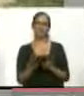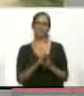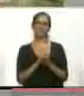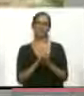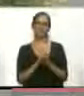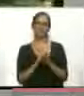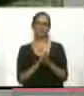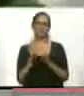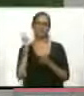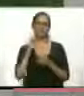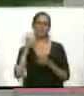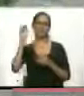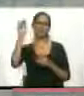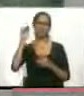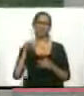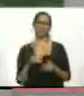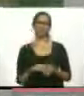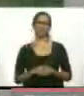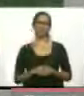mencionad el futuro